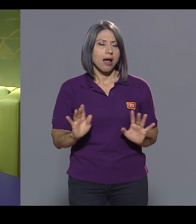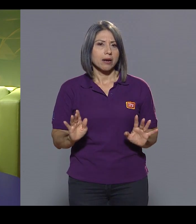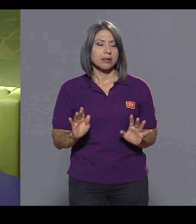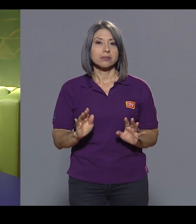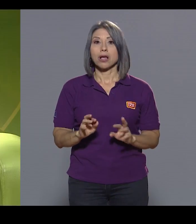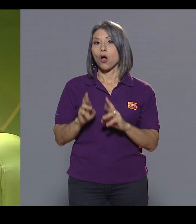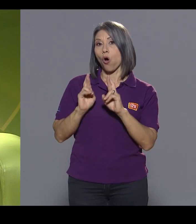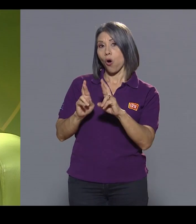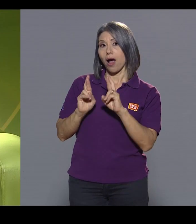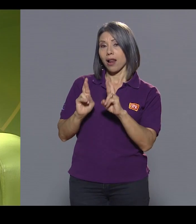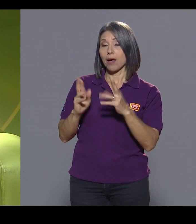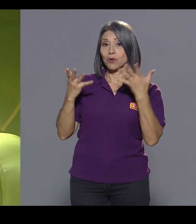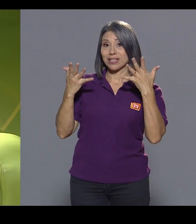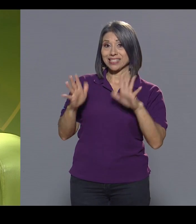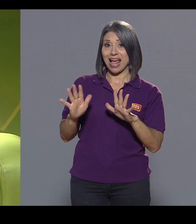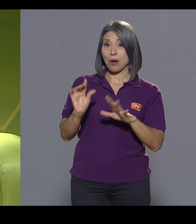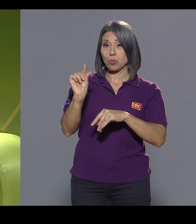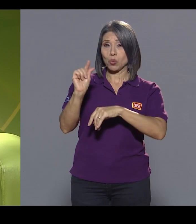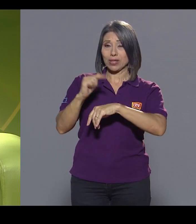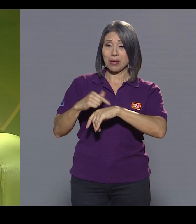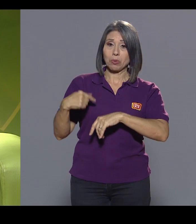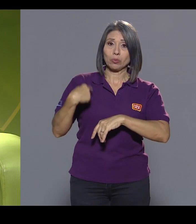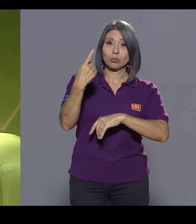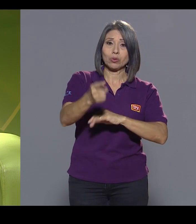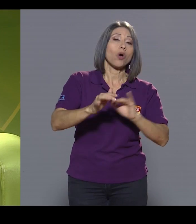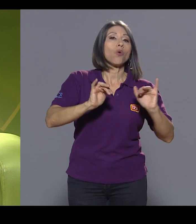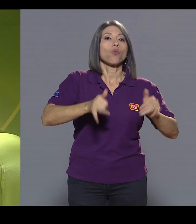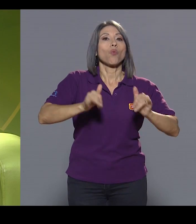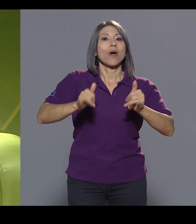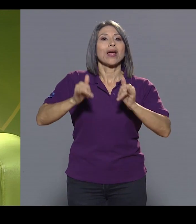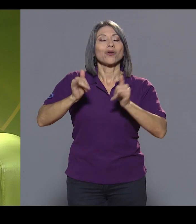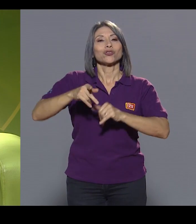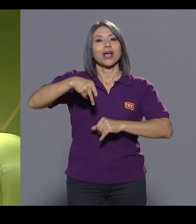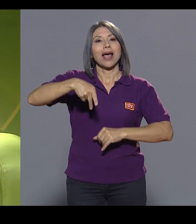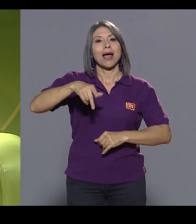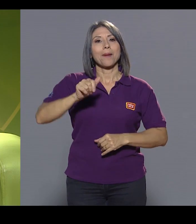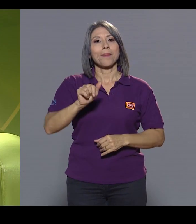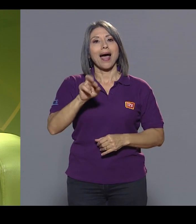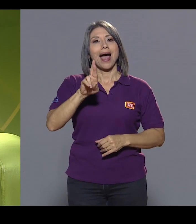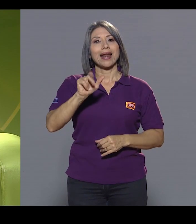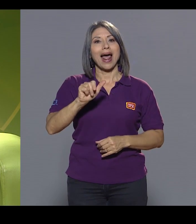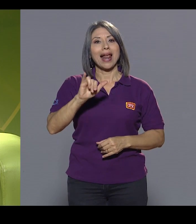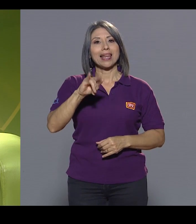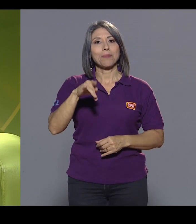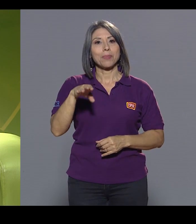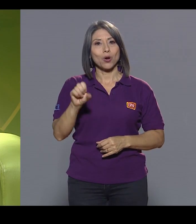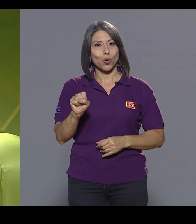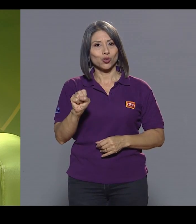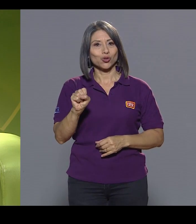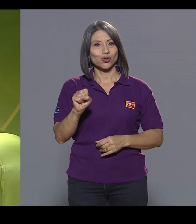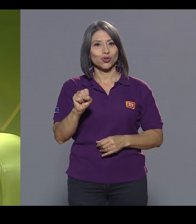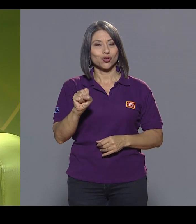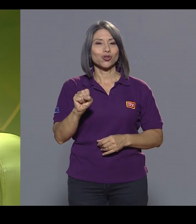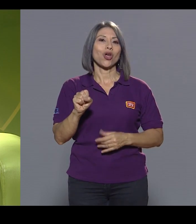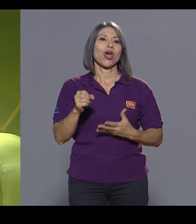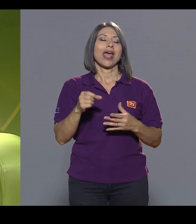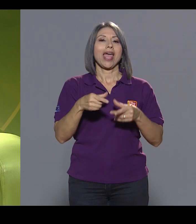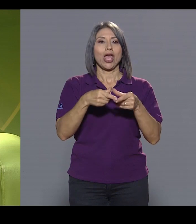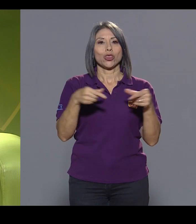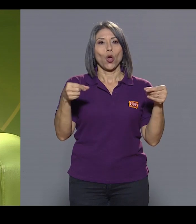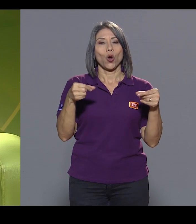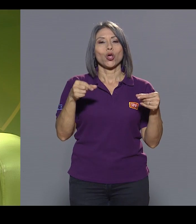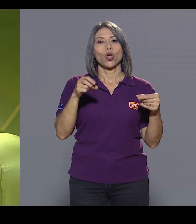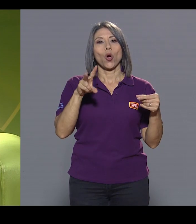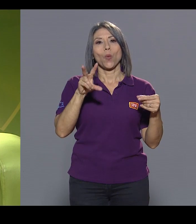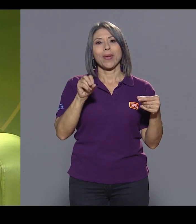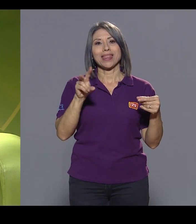Ojalá, porque ya pronto están los Juegos Paralímpicos Tokio 2020, y ojalá que Costa